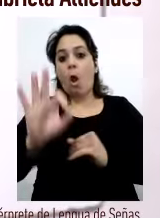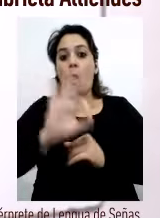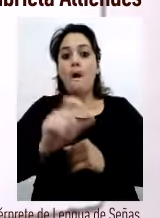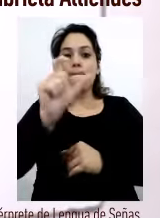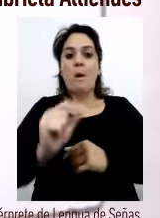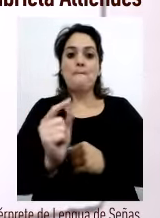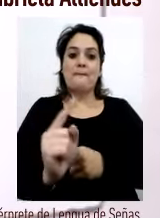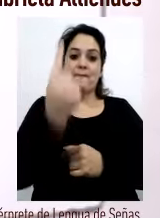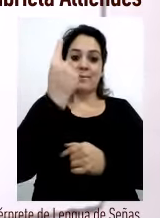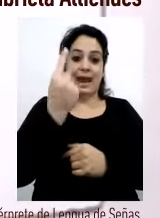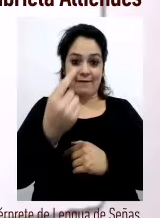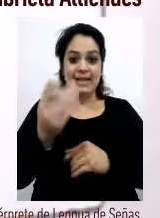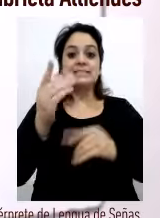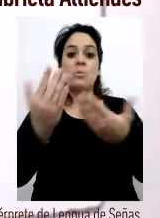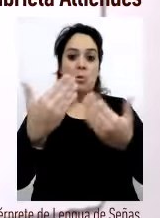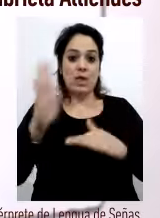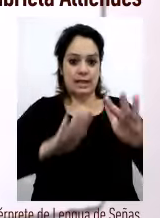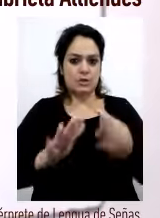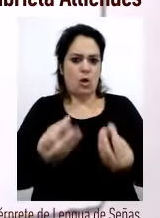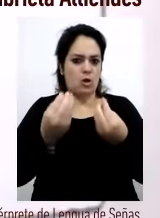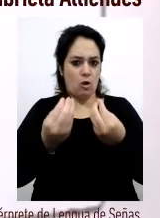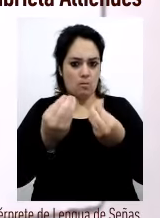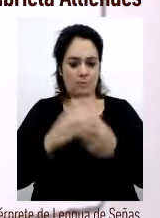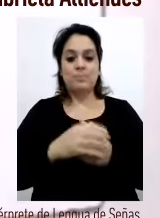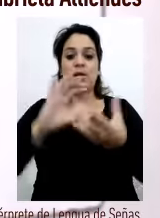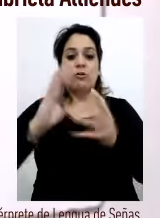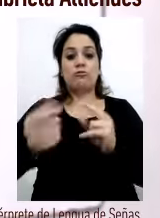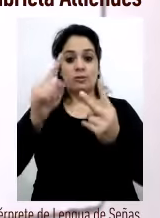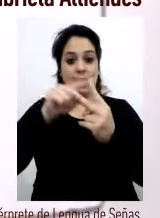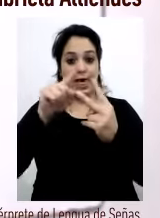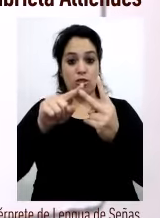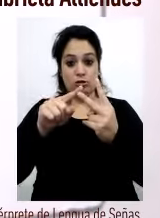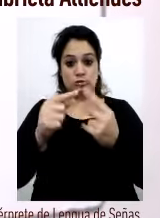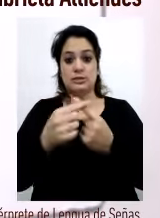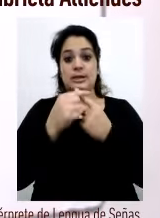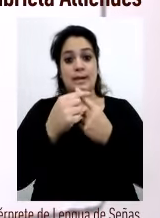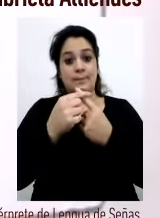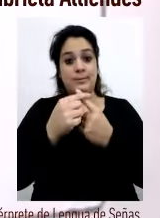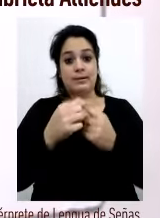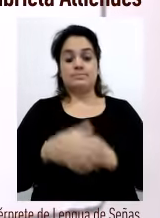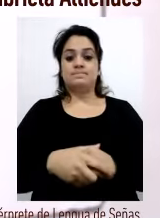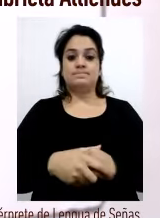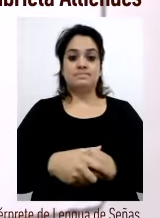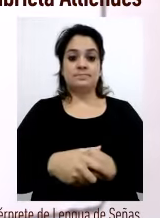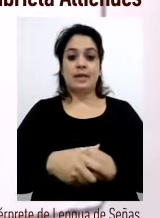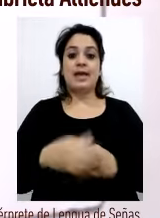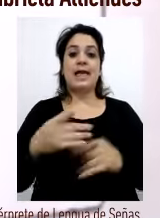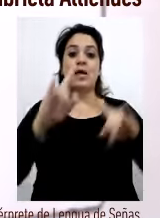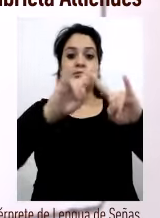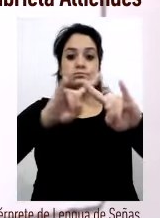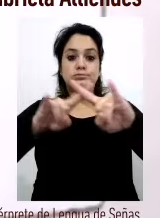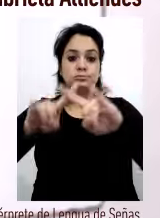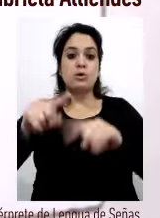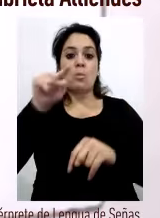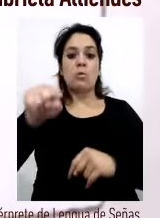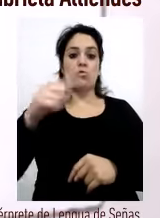aquellas personas que lo tengan que tramitar por primera vez. ¿Cómo lo tramito? De dos maneras. Primero, a través de la